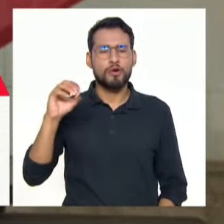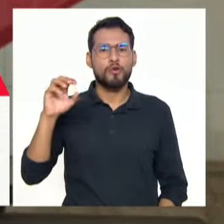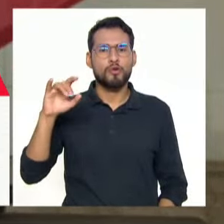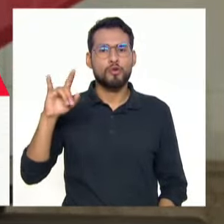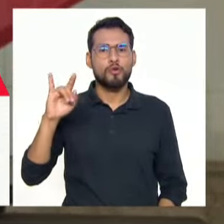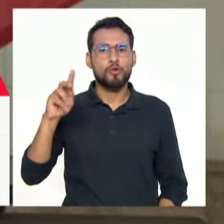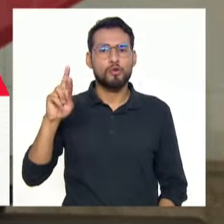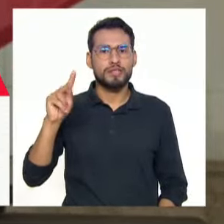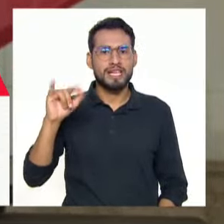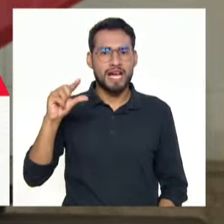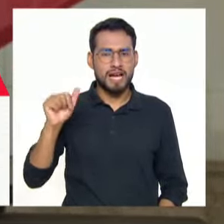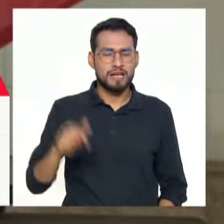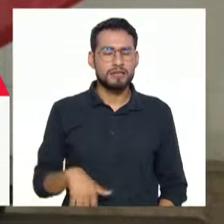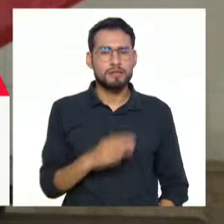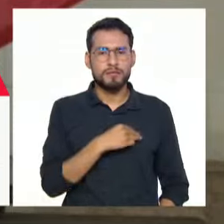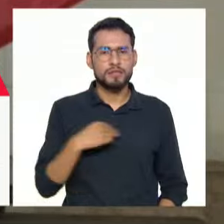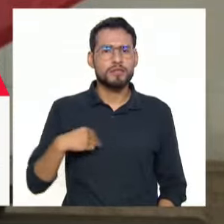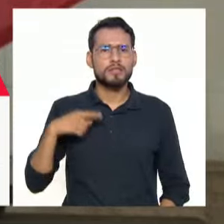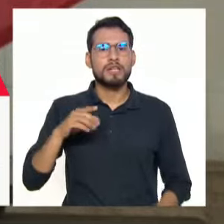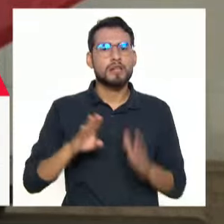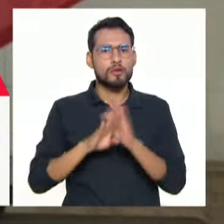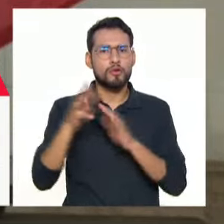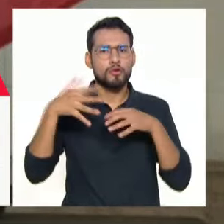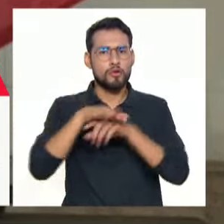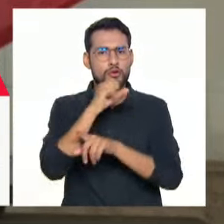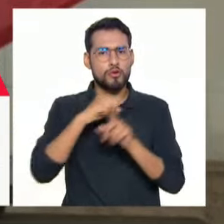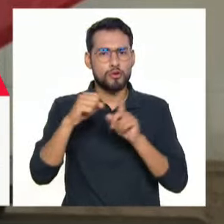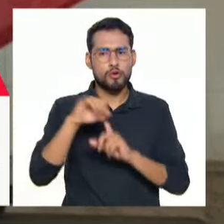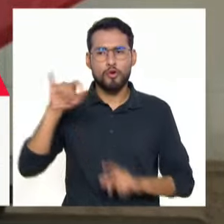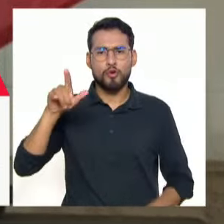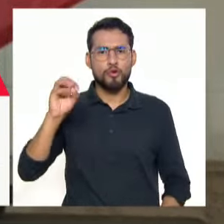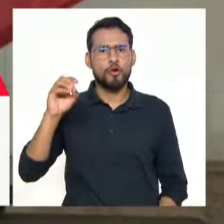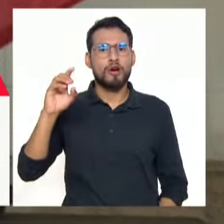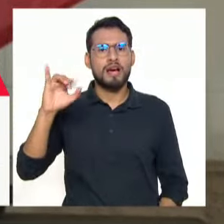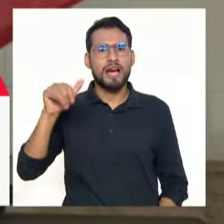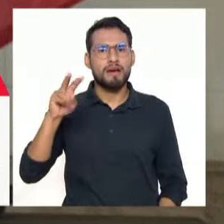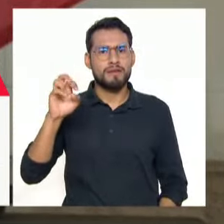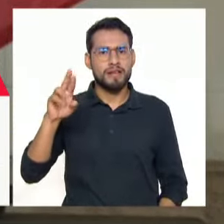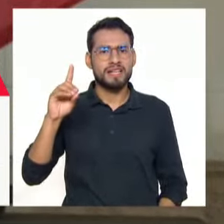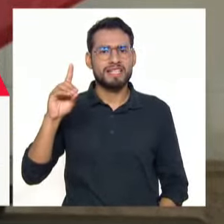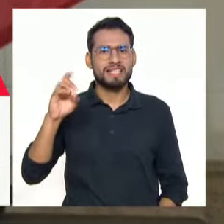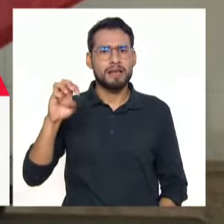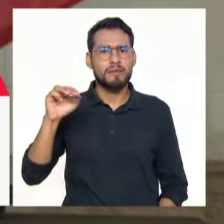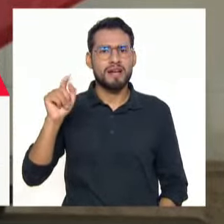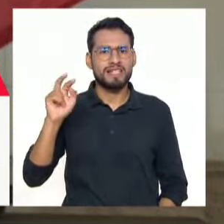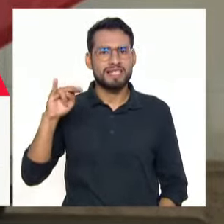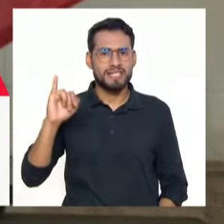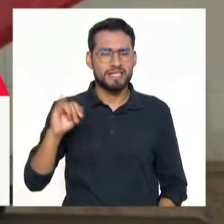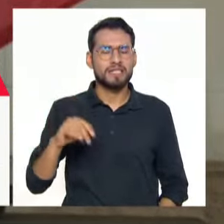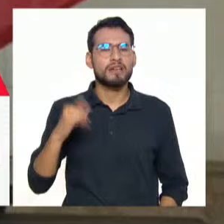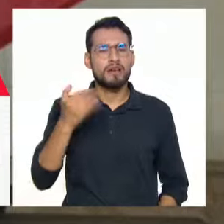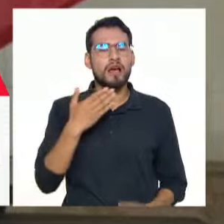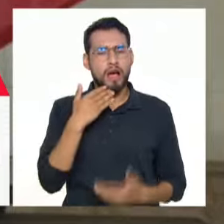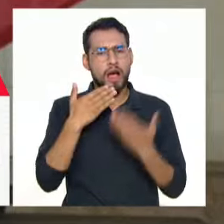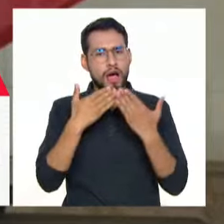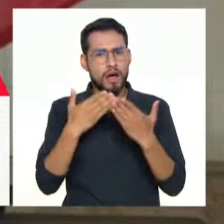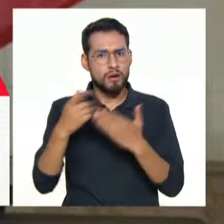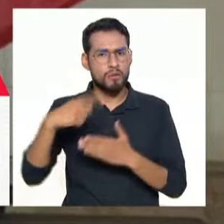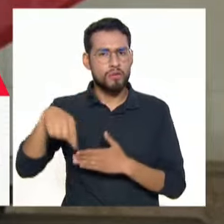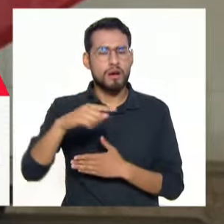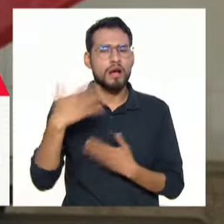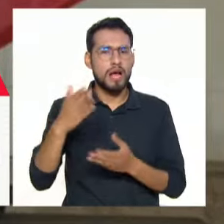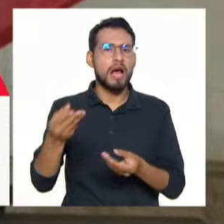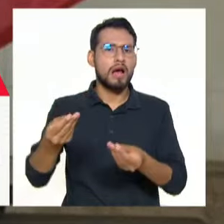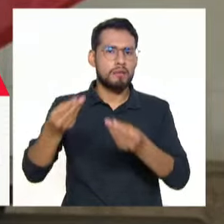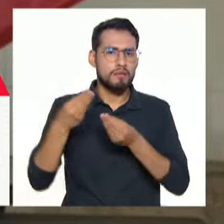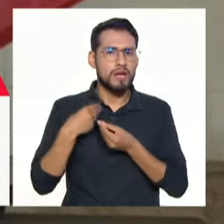Peña, y Ministerio de Desarrollo e Inclusión Social, Julio Javier de Martín y Montes, a quienes se les agradece por los servicios